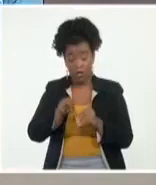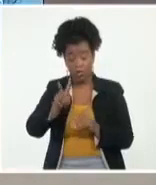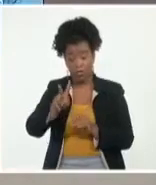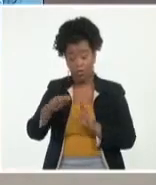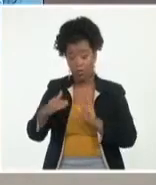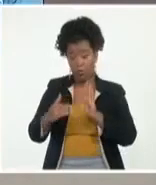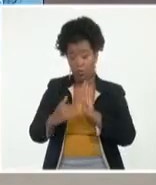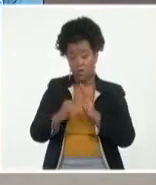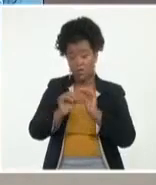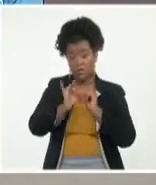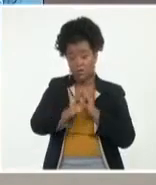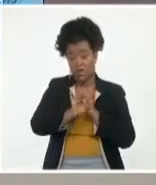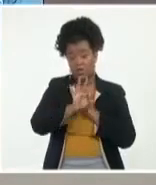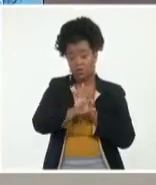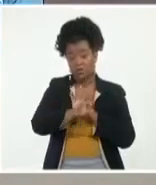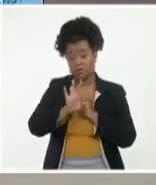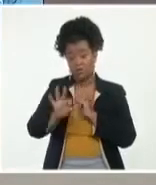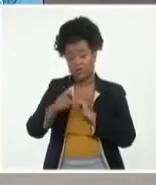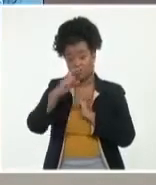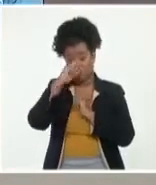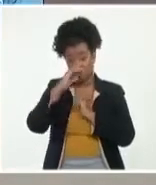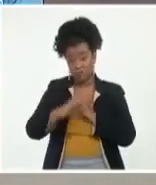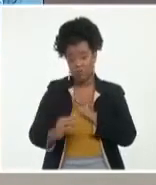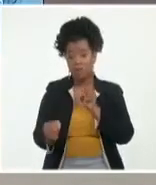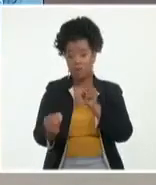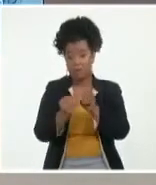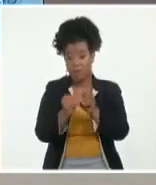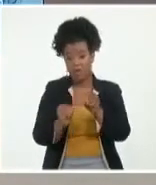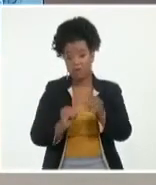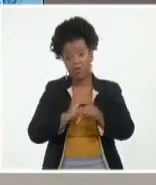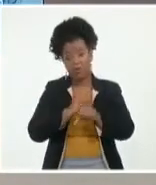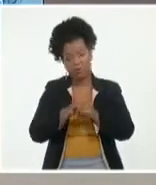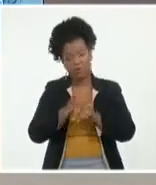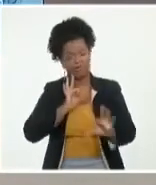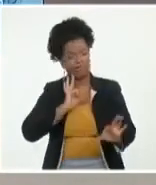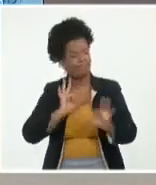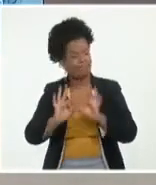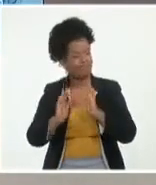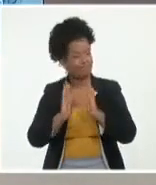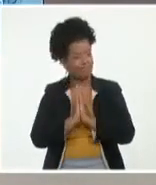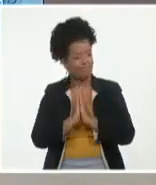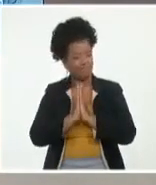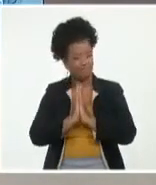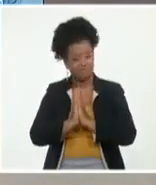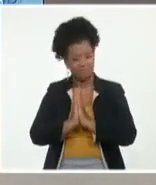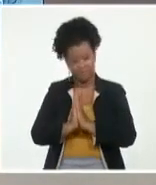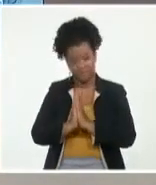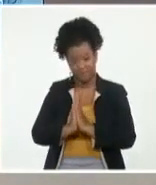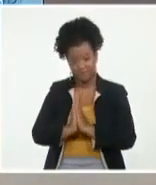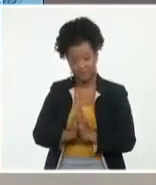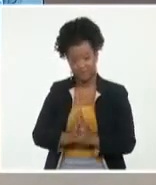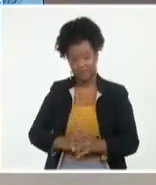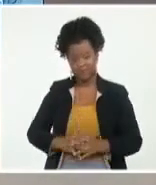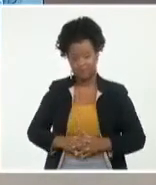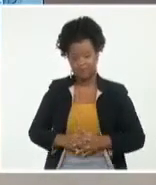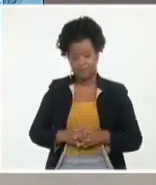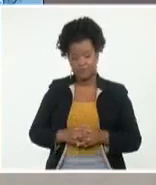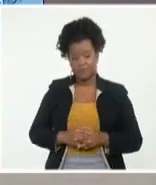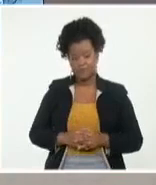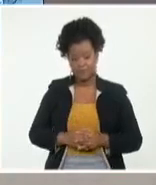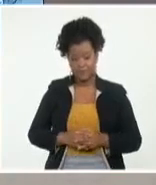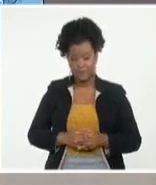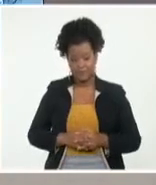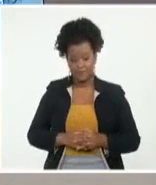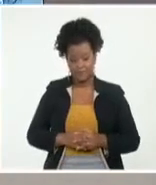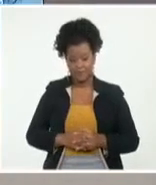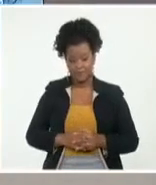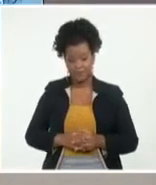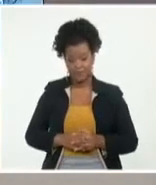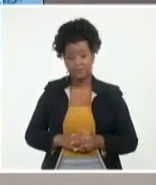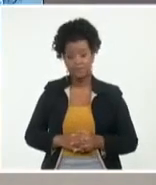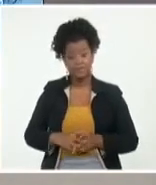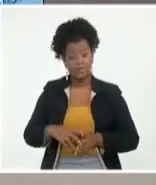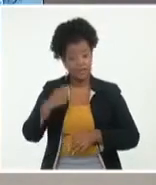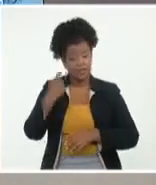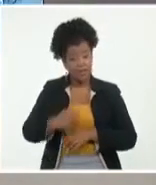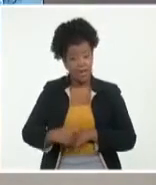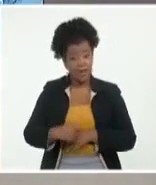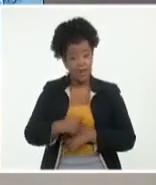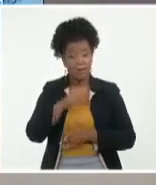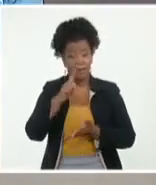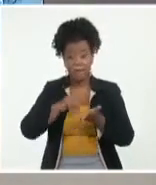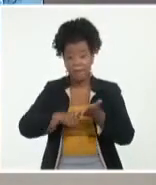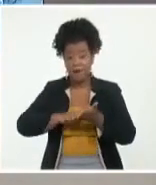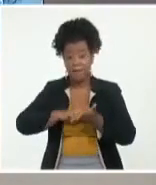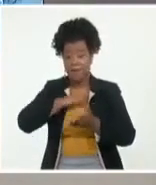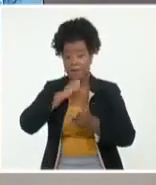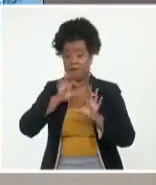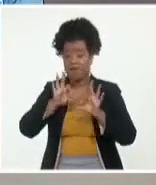2,788 ya han padecido las consecuencias de la COVID-19. Y de eso no puede encargarse la ciencia, porque esa protección